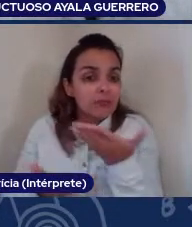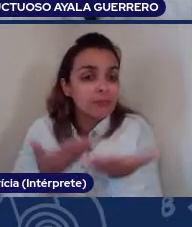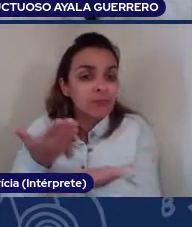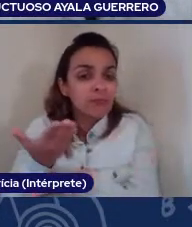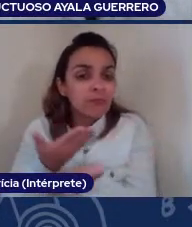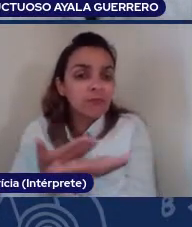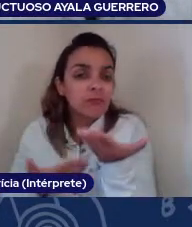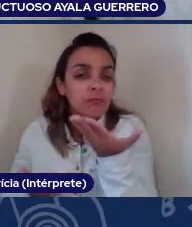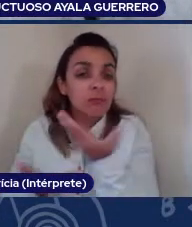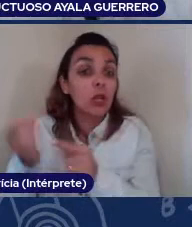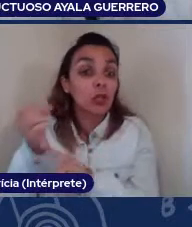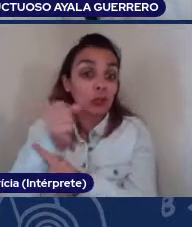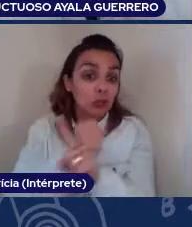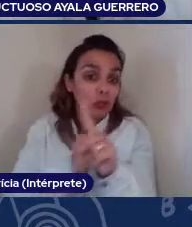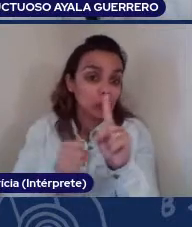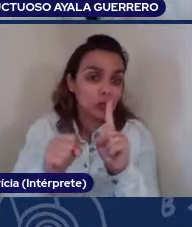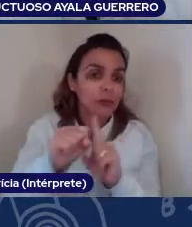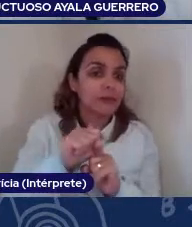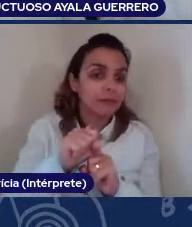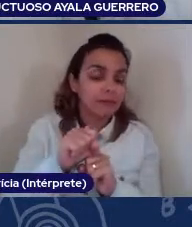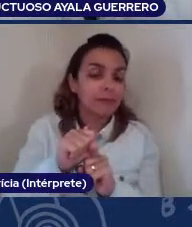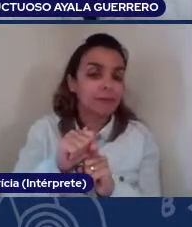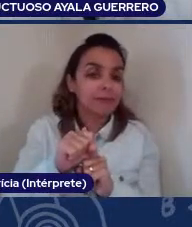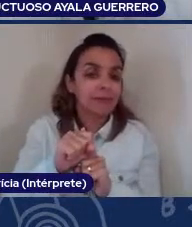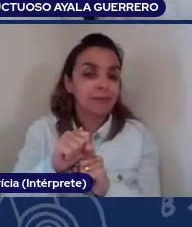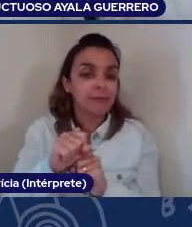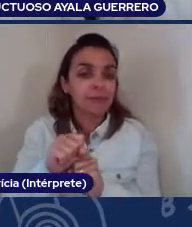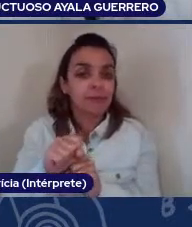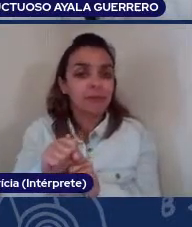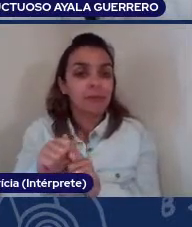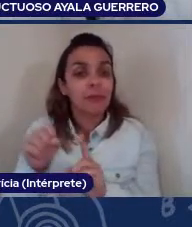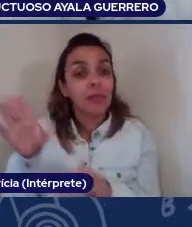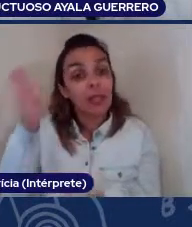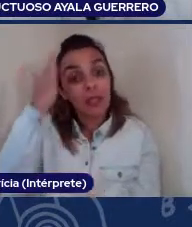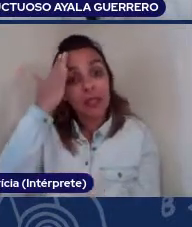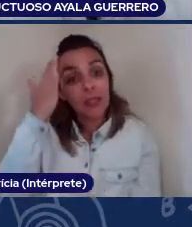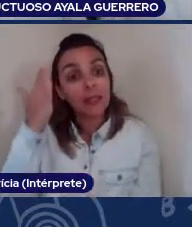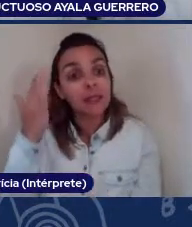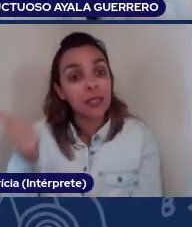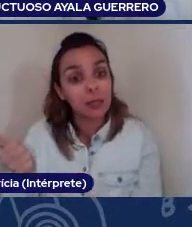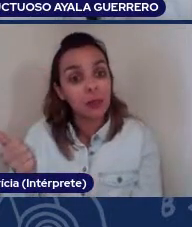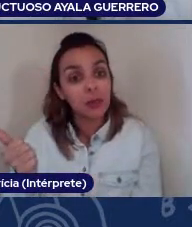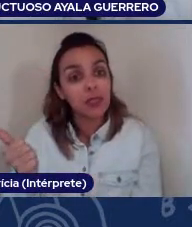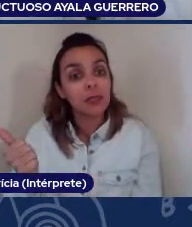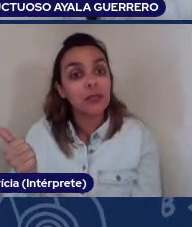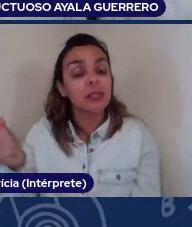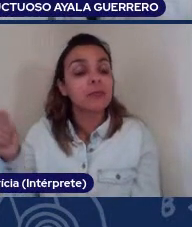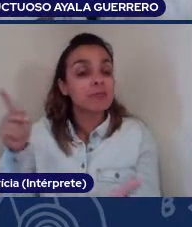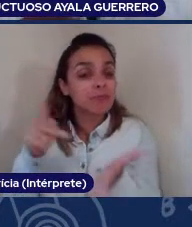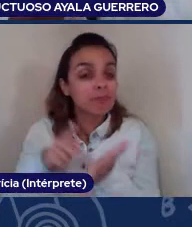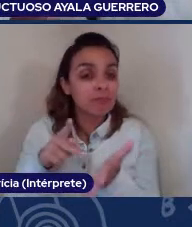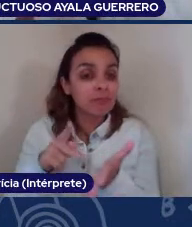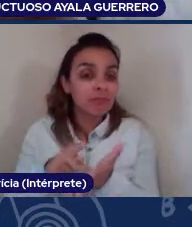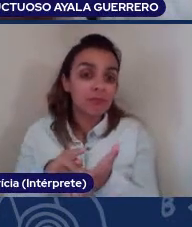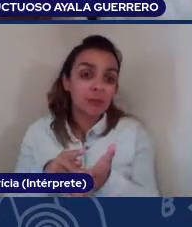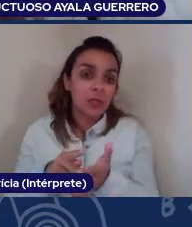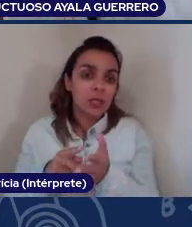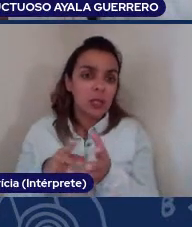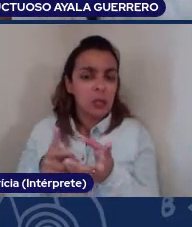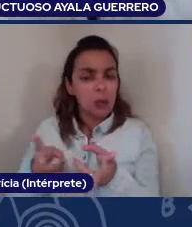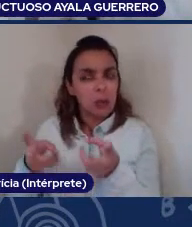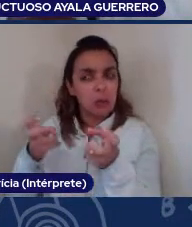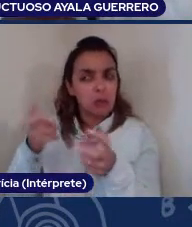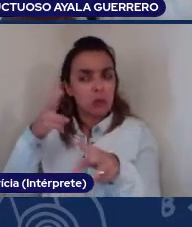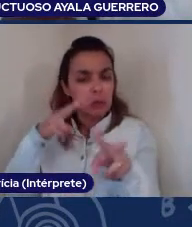tipo social, para saber adecuadamente que el observador